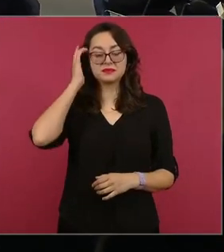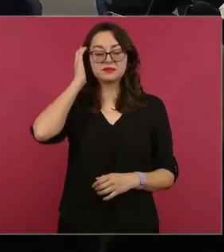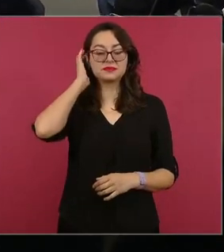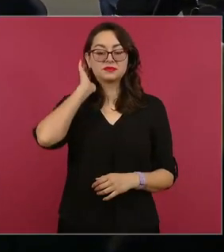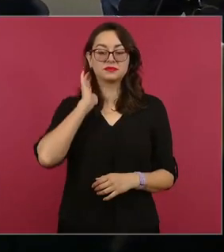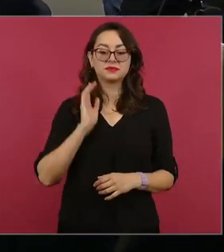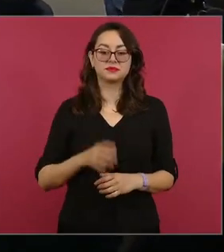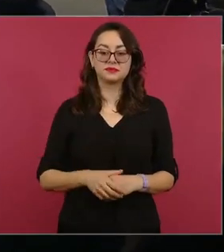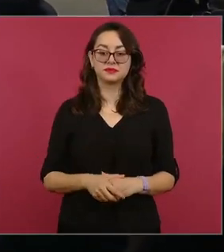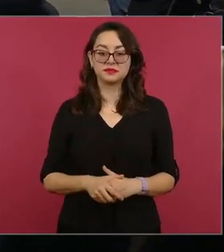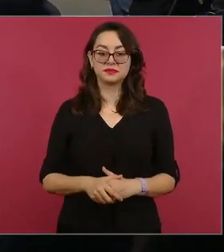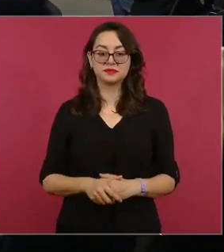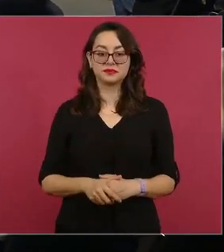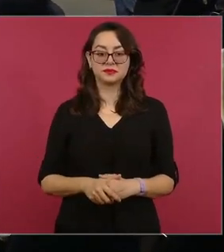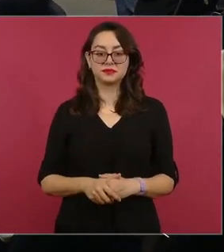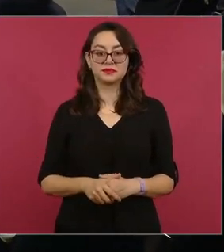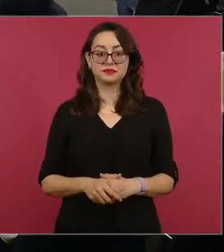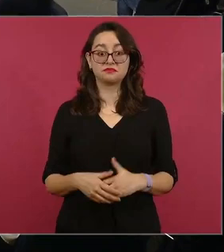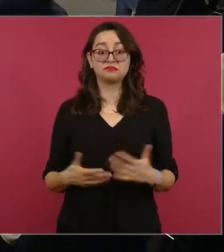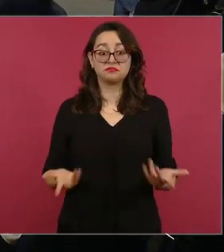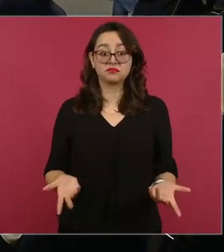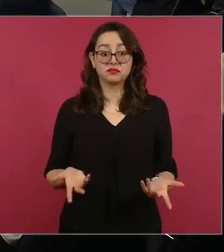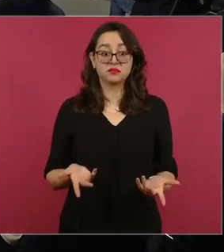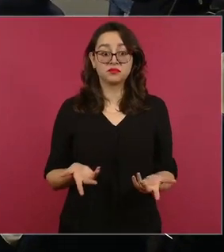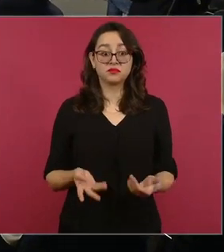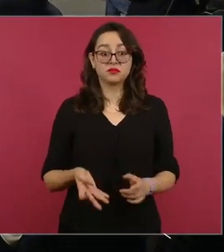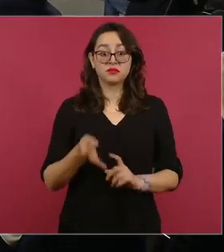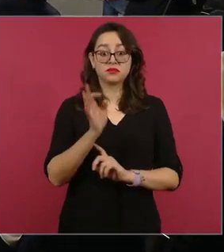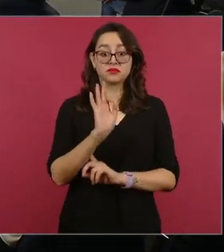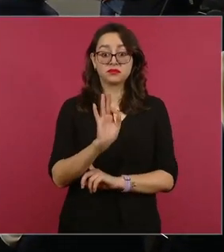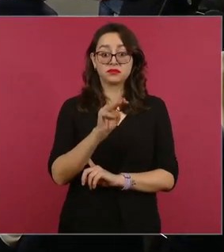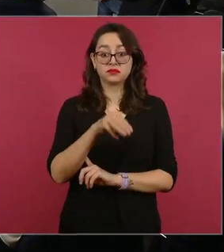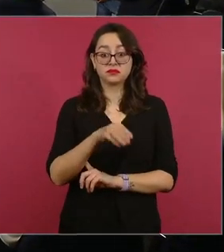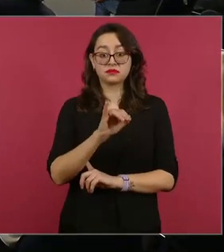Sí, el Fondo Monetario, lo mismo,